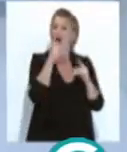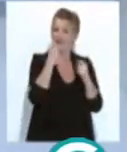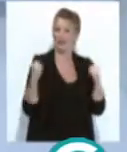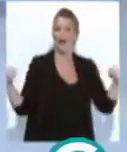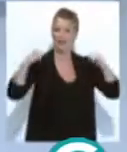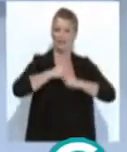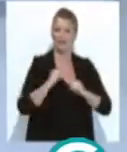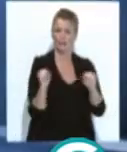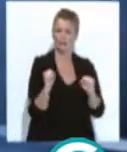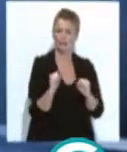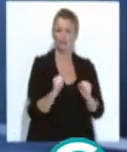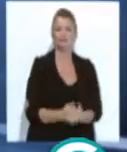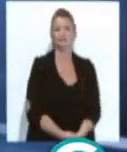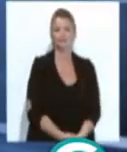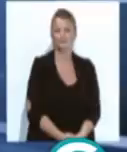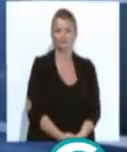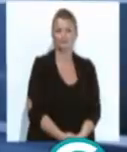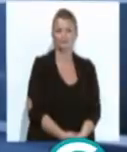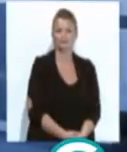abrigo.